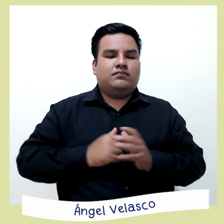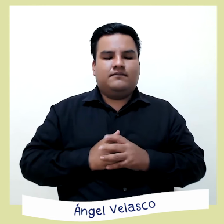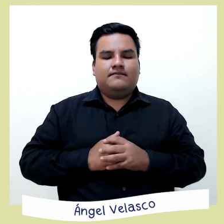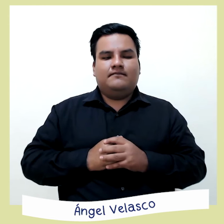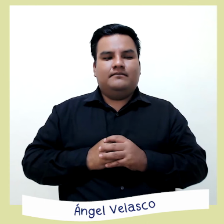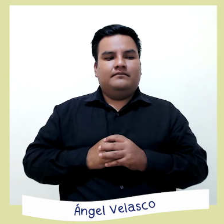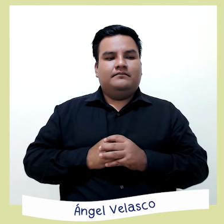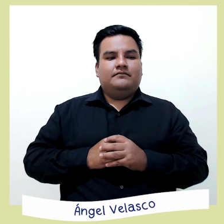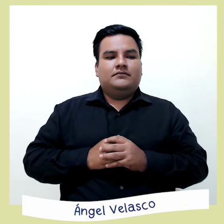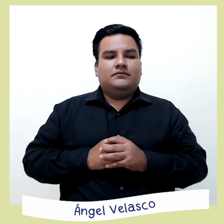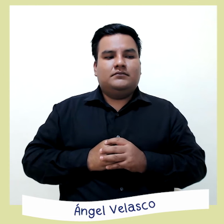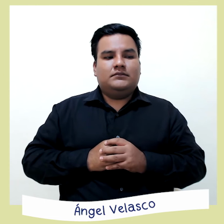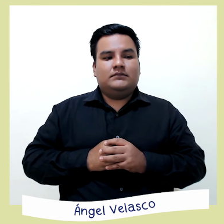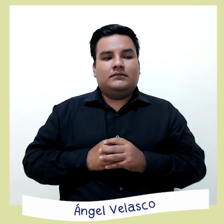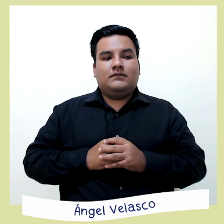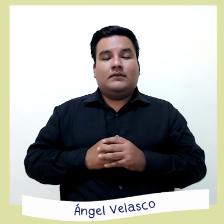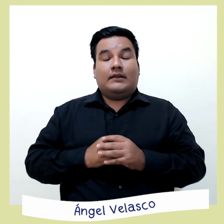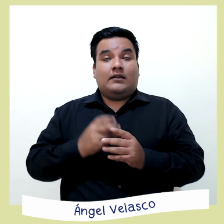grupos este,